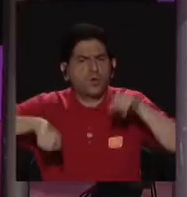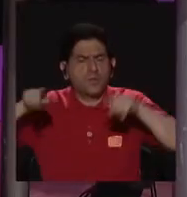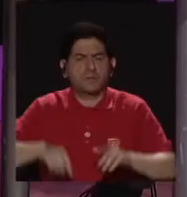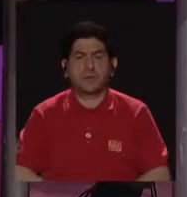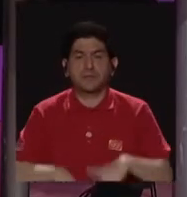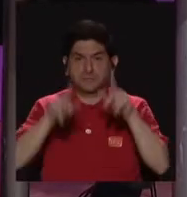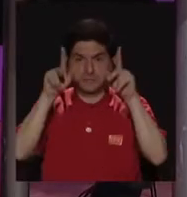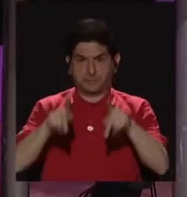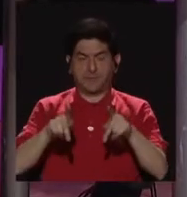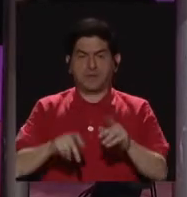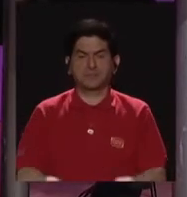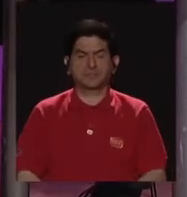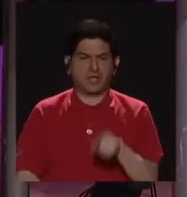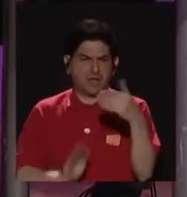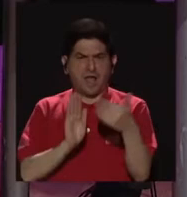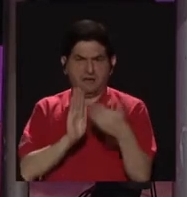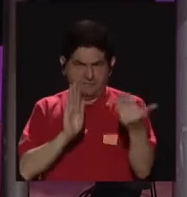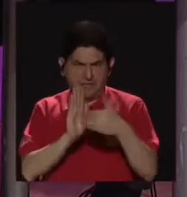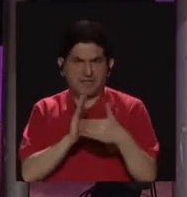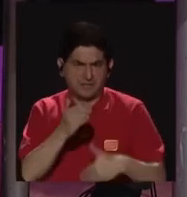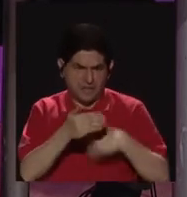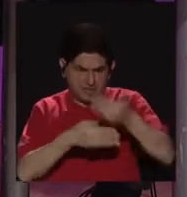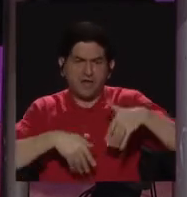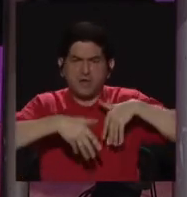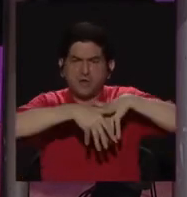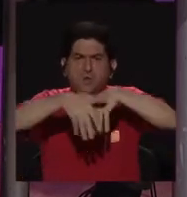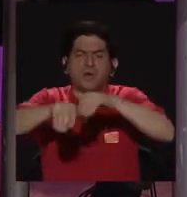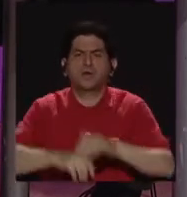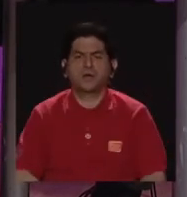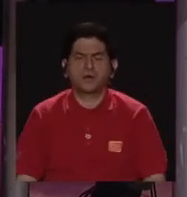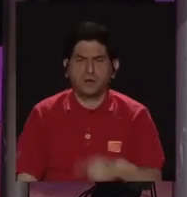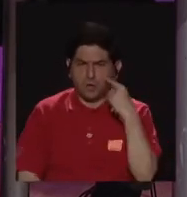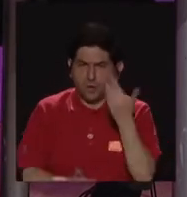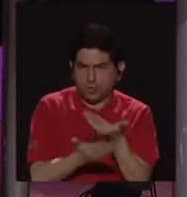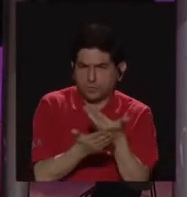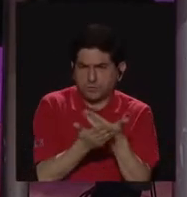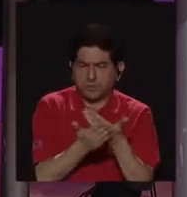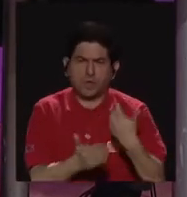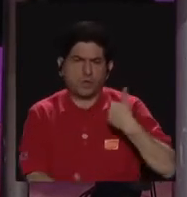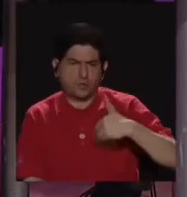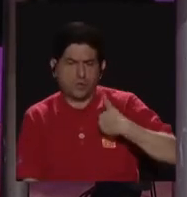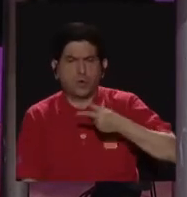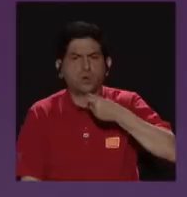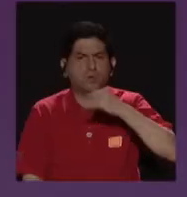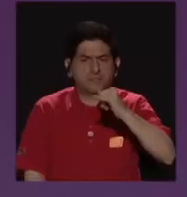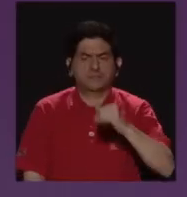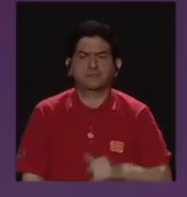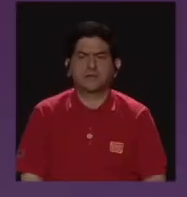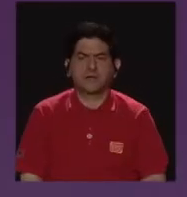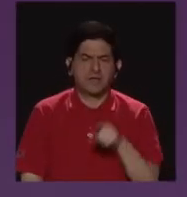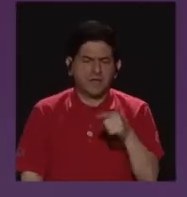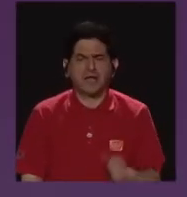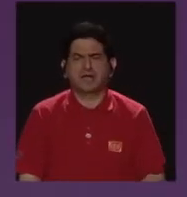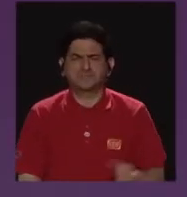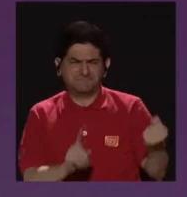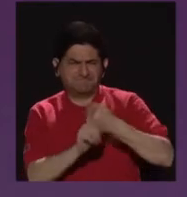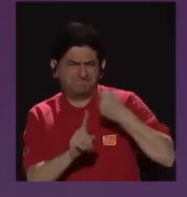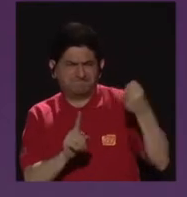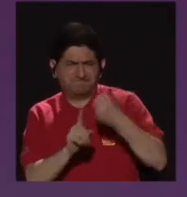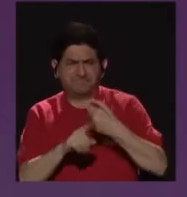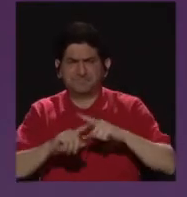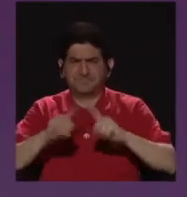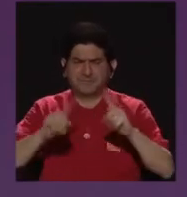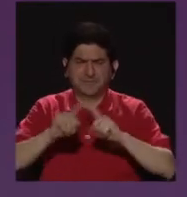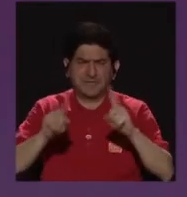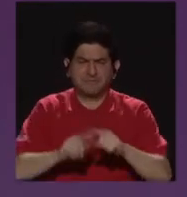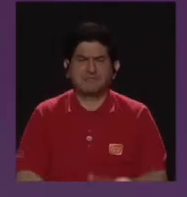gente que fue violentada después de la marcha verdad habían testimonios de hombres gays que fueron golpeados por varios